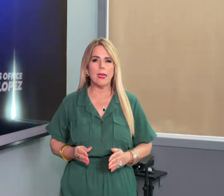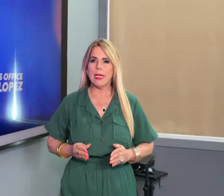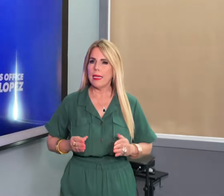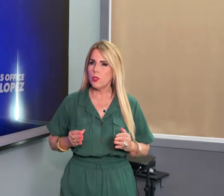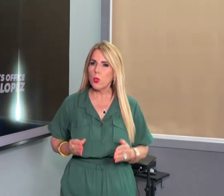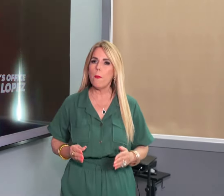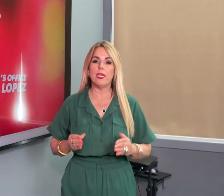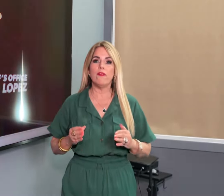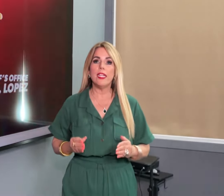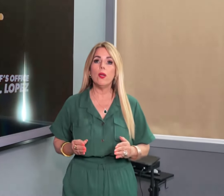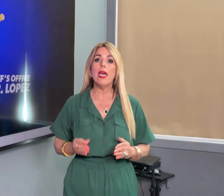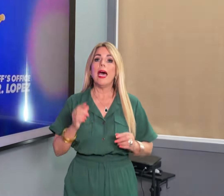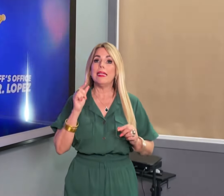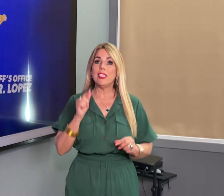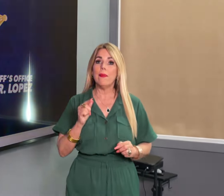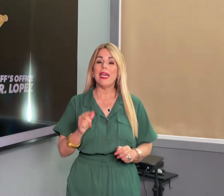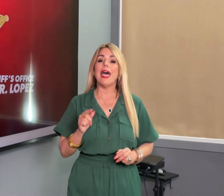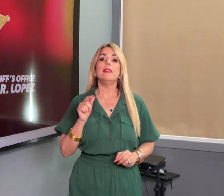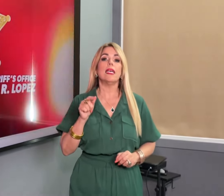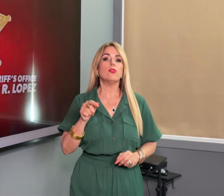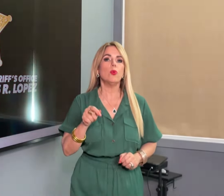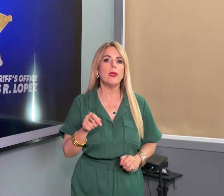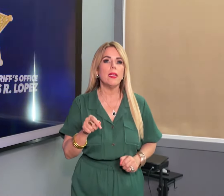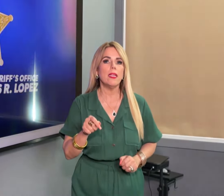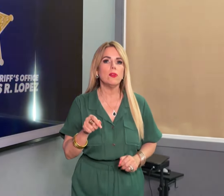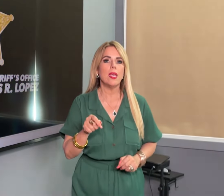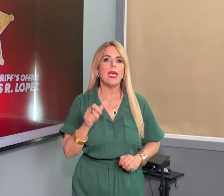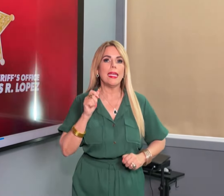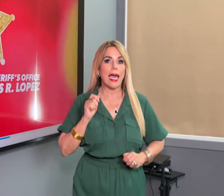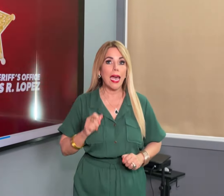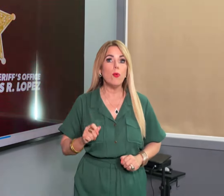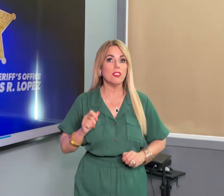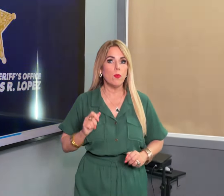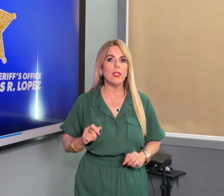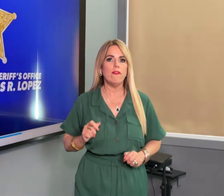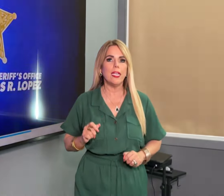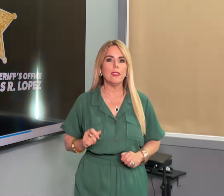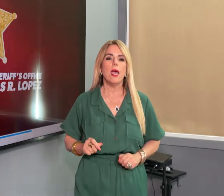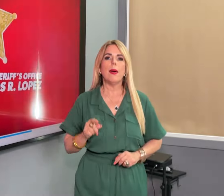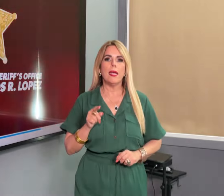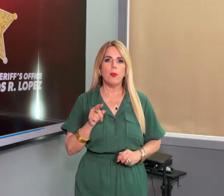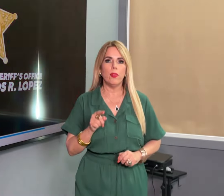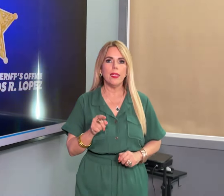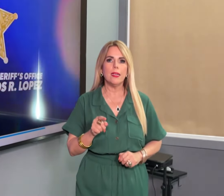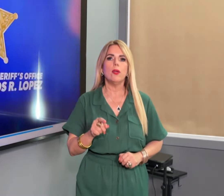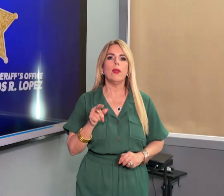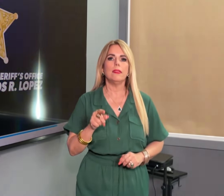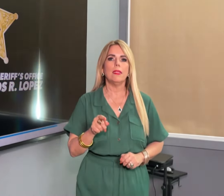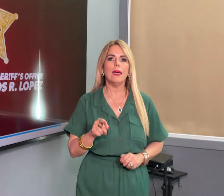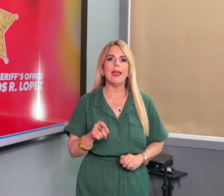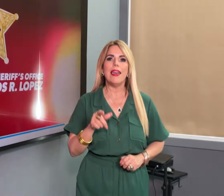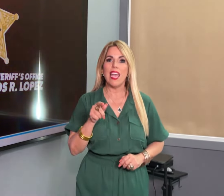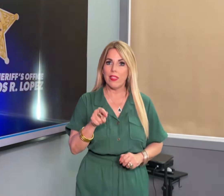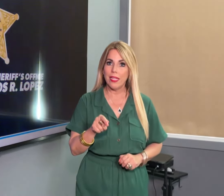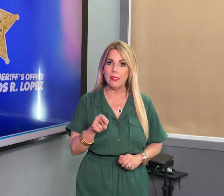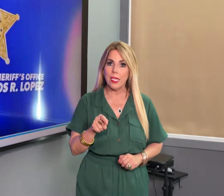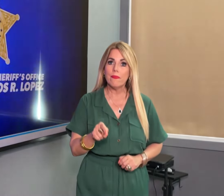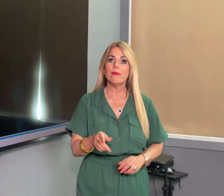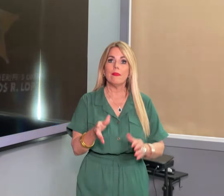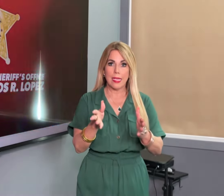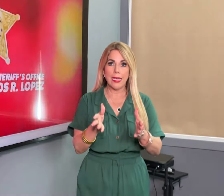semana super frío estaban hasta sumergidos en aguas muy frías para poder colectar la